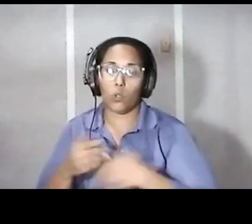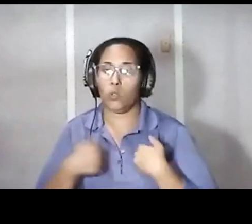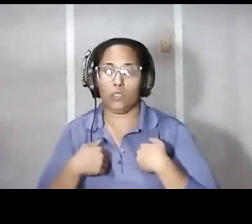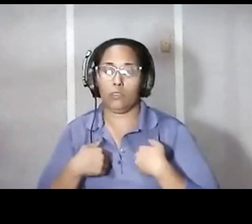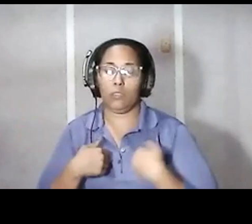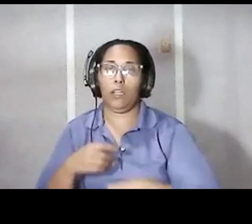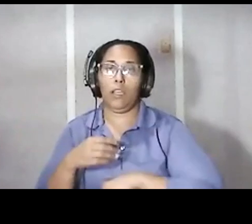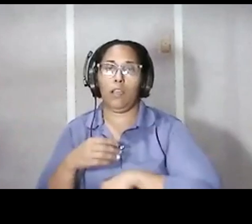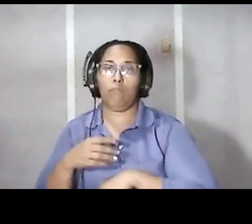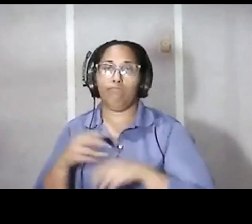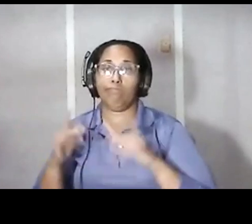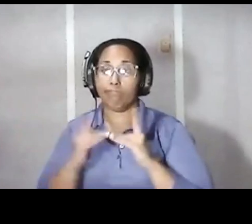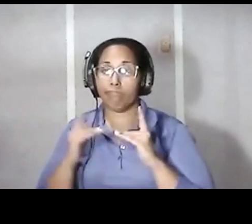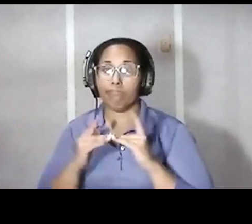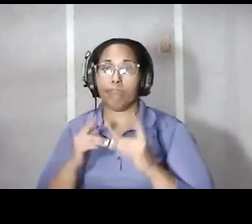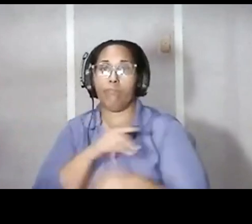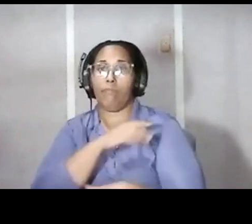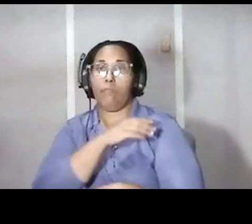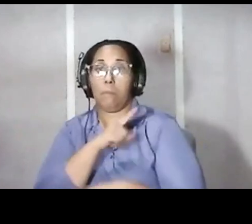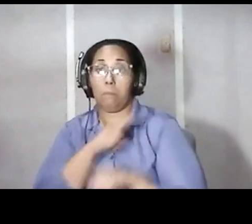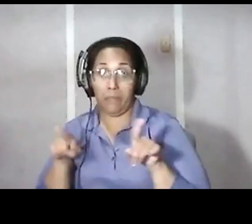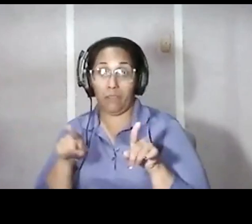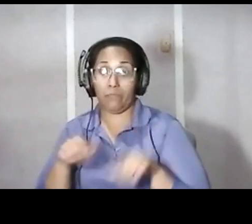había cabida. Pero el asunto es que si tú